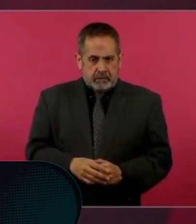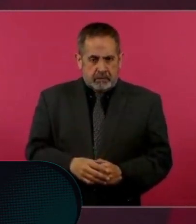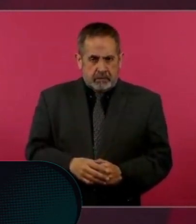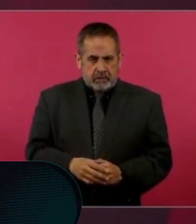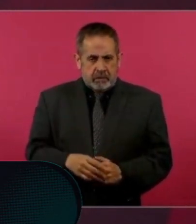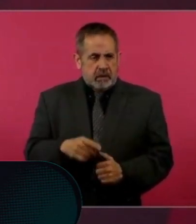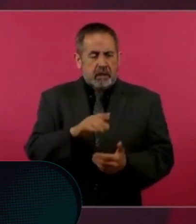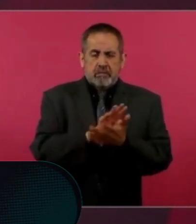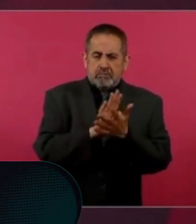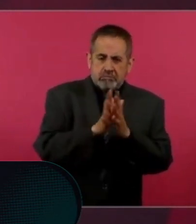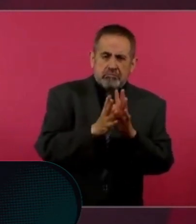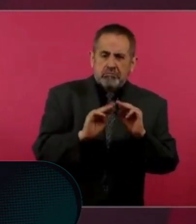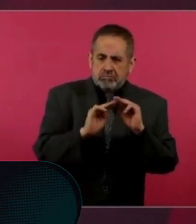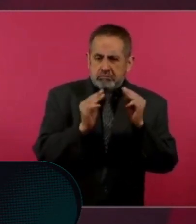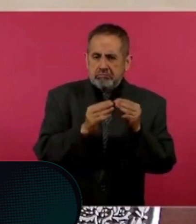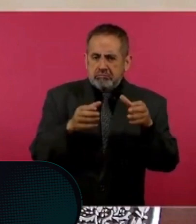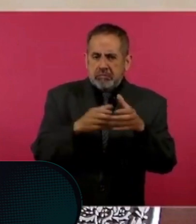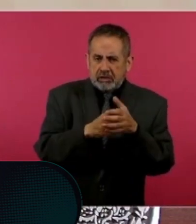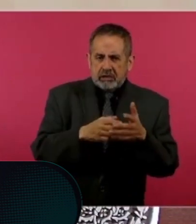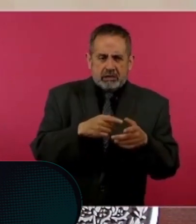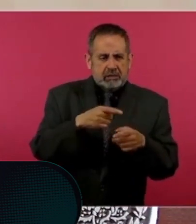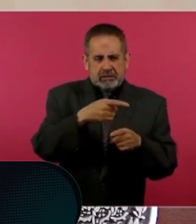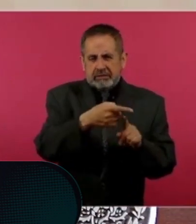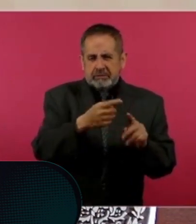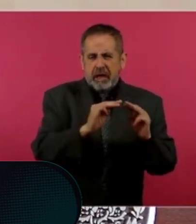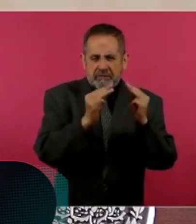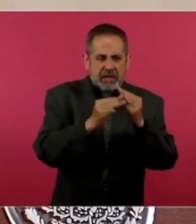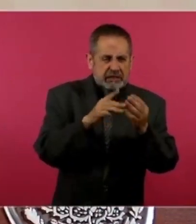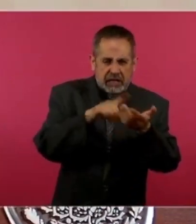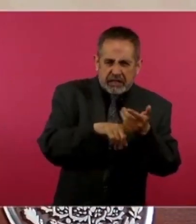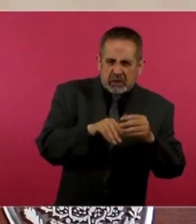operar bandas de la delincuencia organizada.